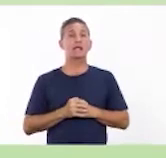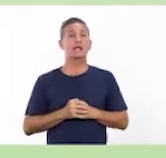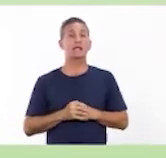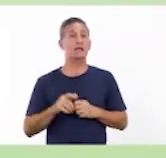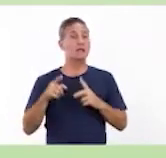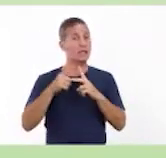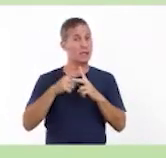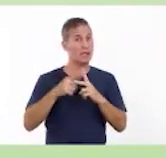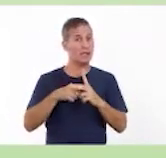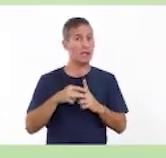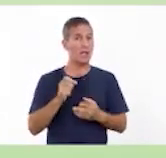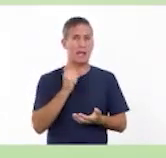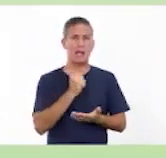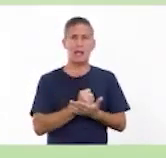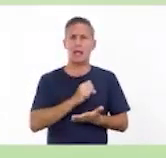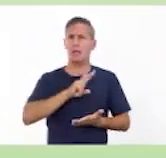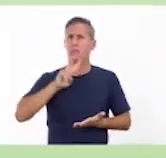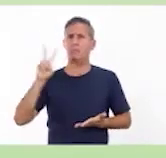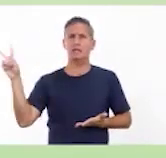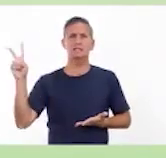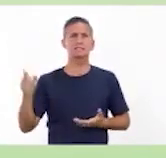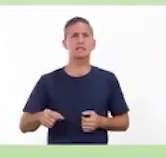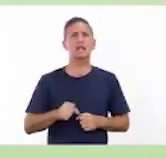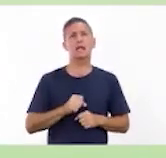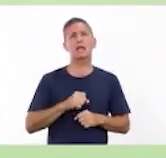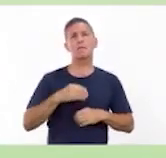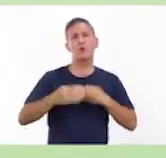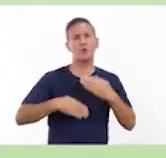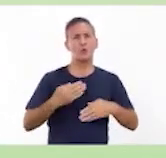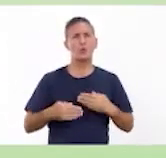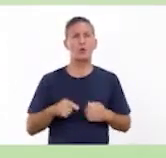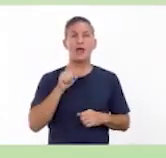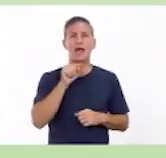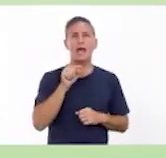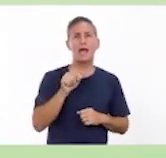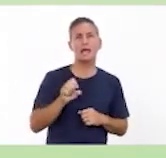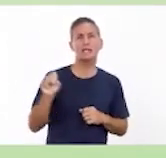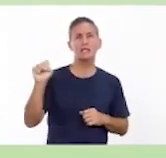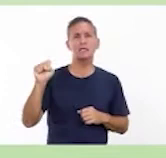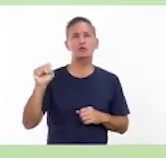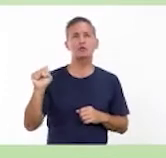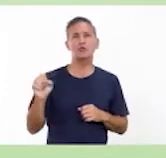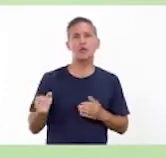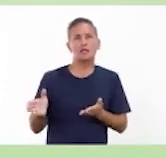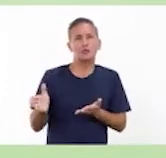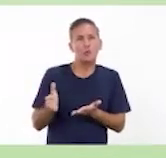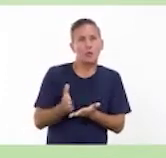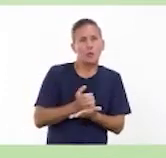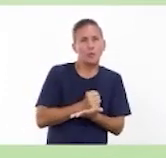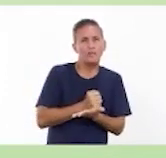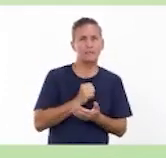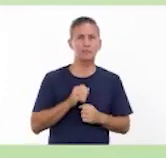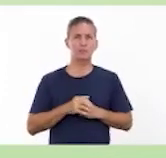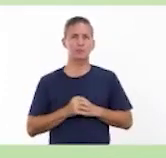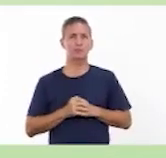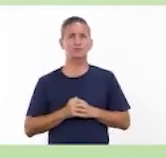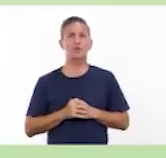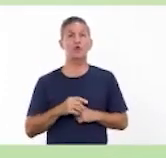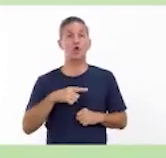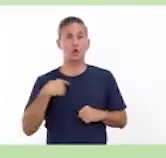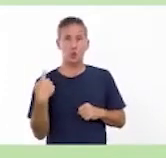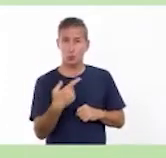realizada. Y venceremos las dificultades, ahí es un sujeto omitido. Nosotros venceremos